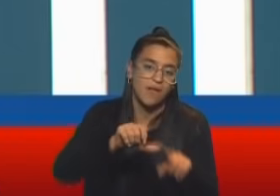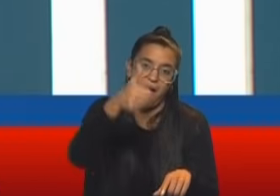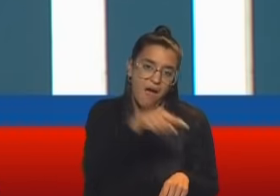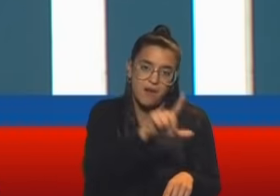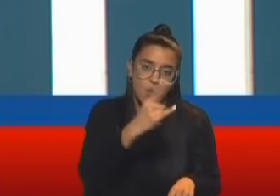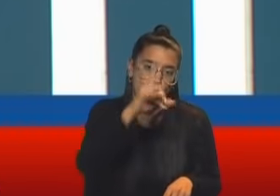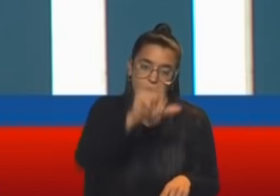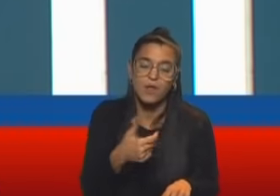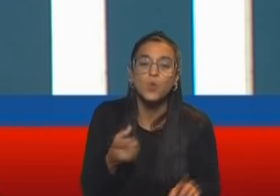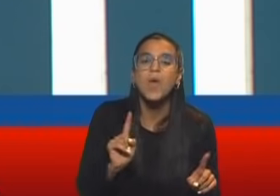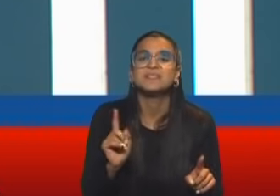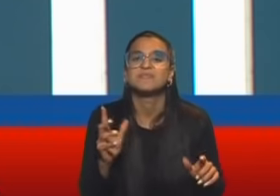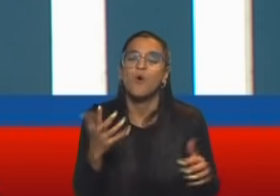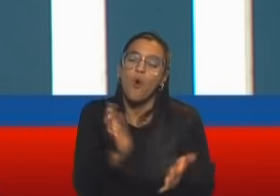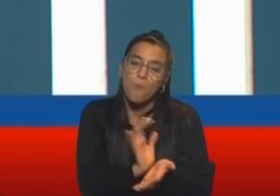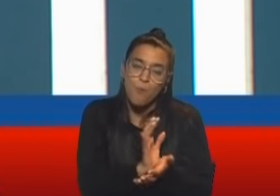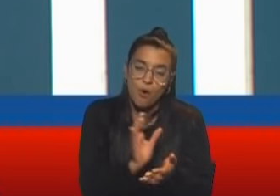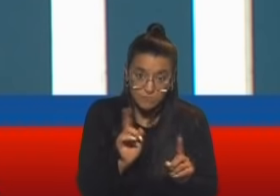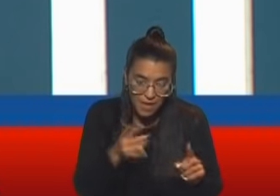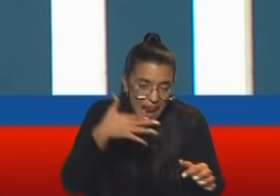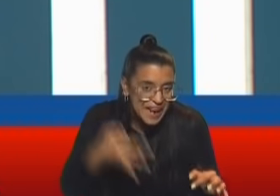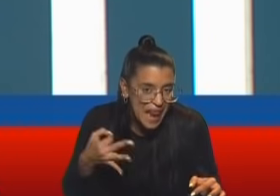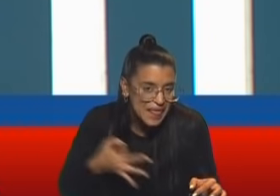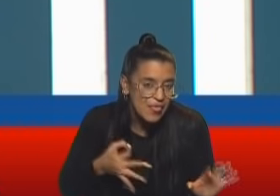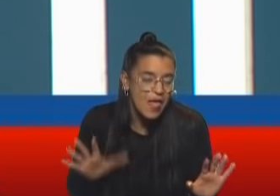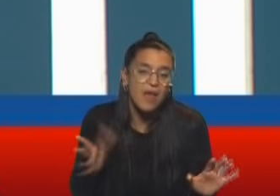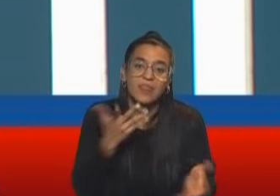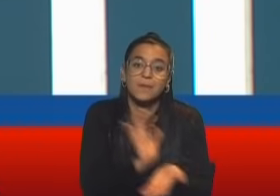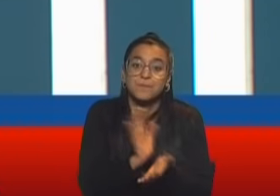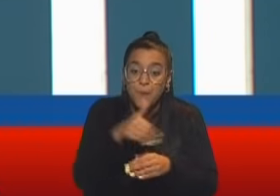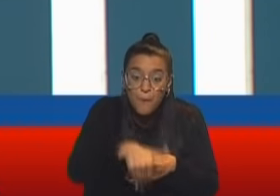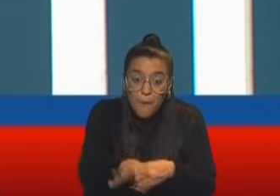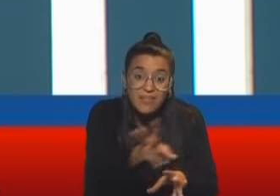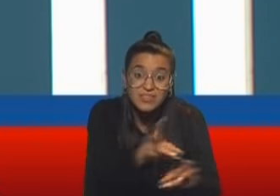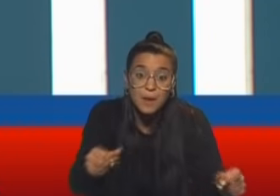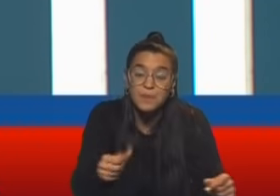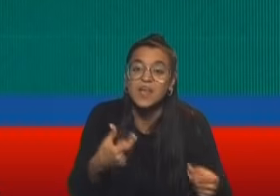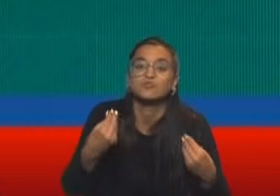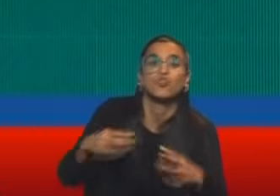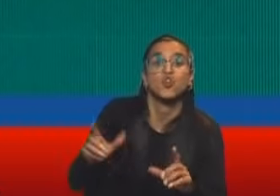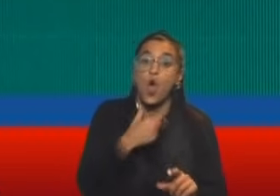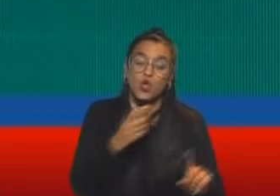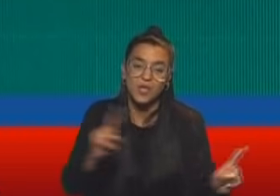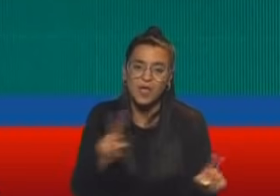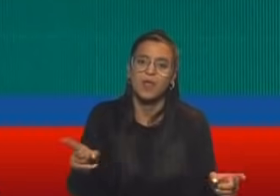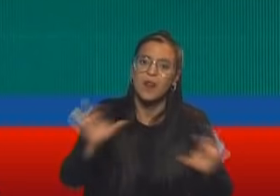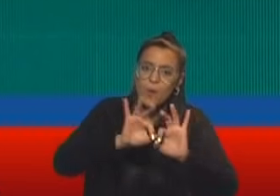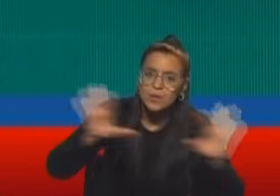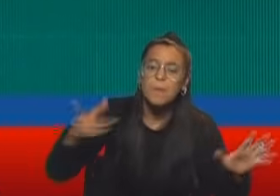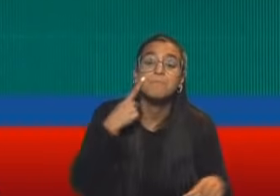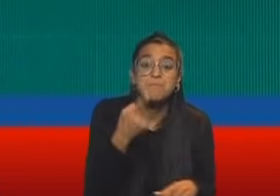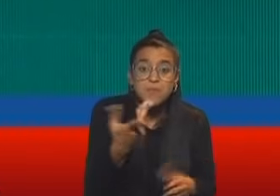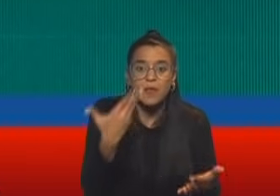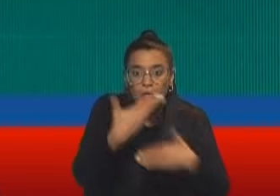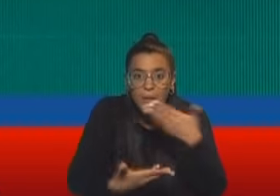es un fantasma, es la realidad. La realidad de un gobierno que se termina y que no quiere soltar. Claro, bueno, pero como el discurso de la libertad, del republicanismo, miren ustedes,